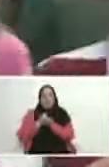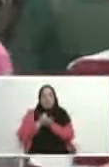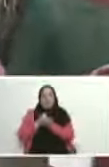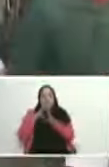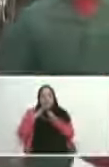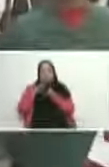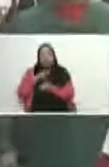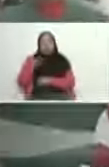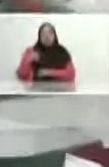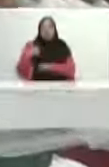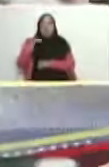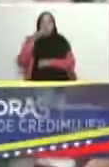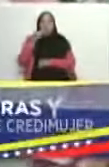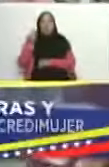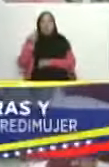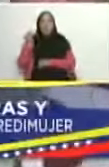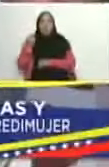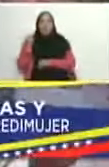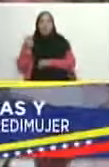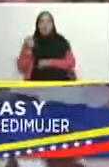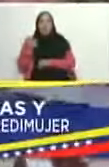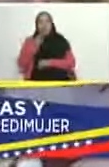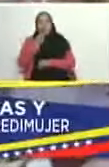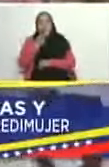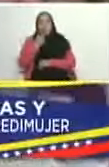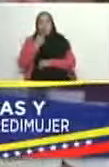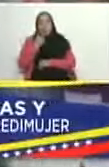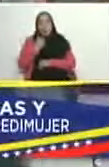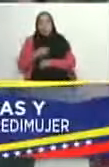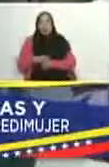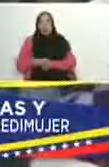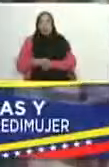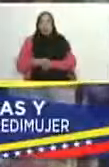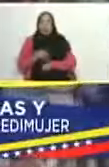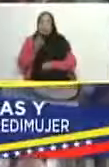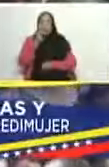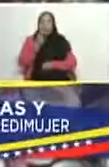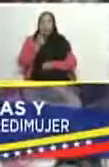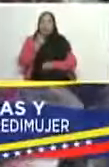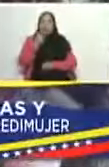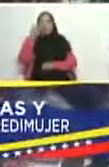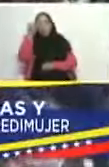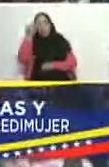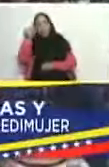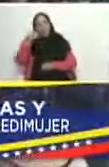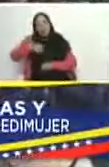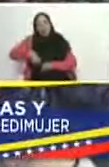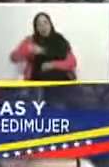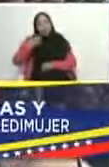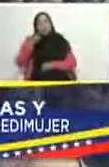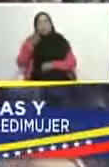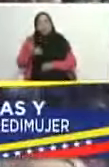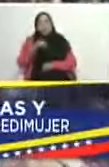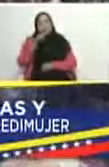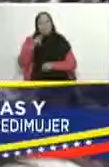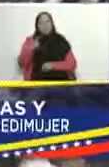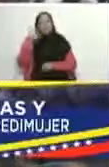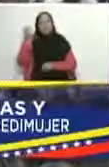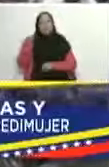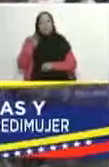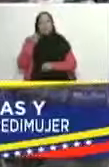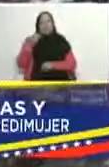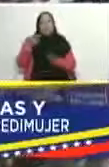todos nosotros. Muchachas, mira, qué bonito por allá. Ah, mi saludo por aquí, por allá. Credi